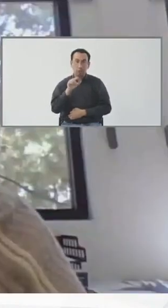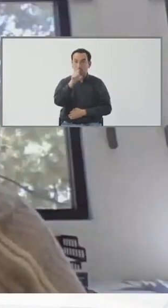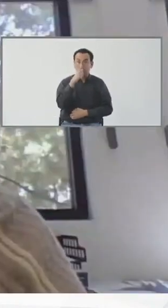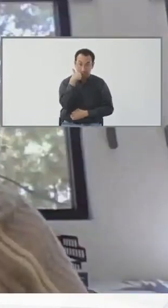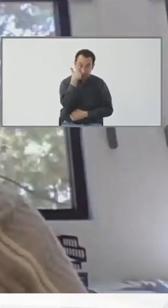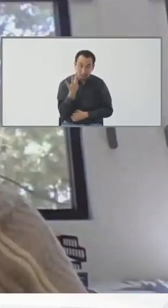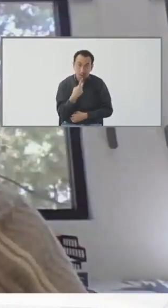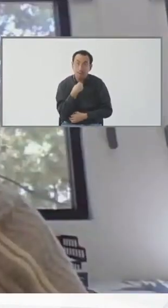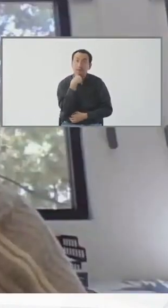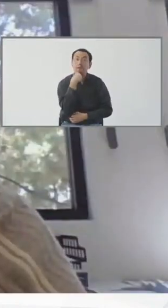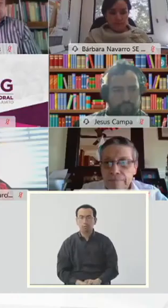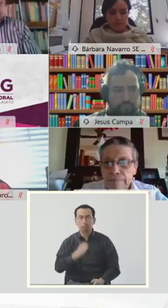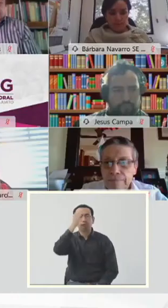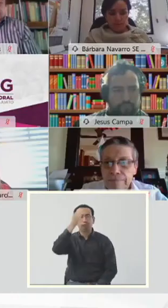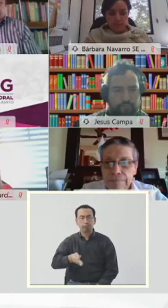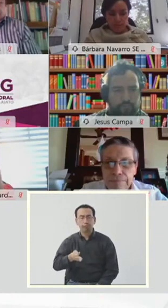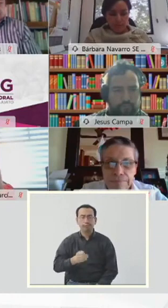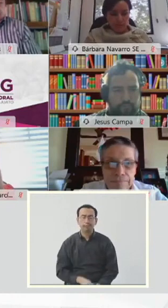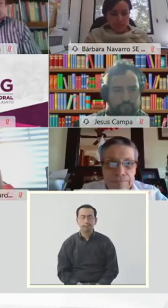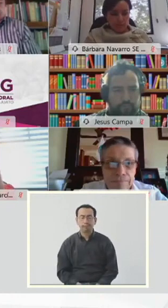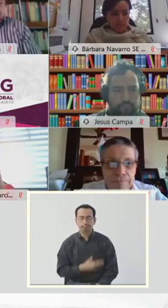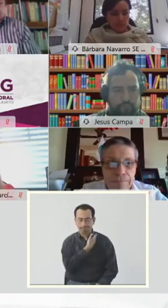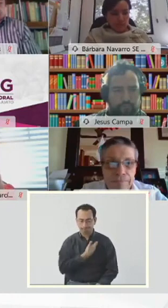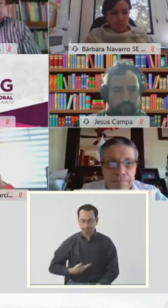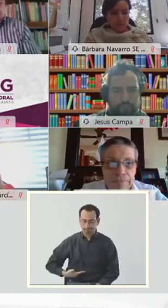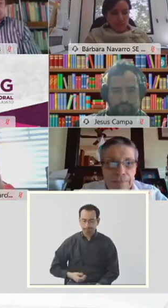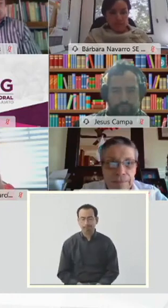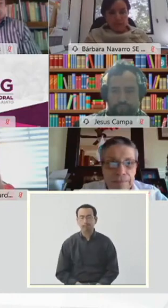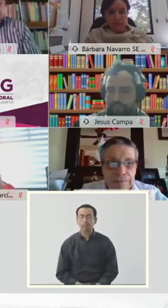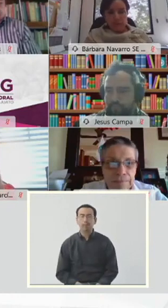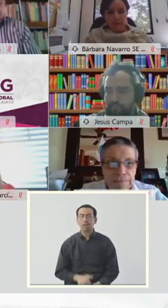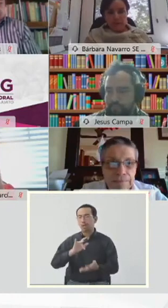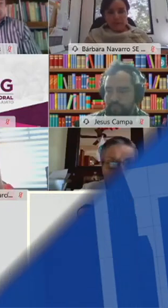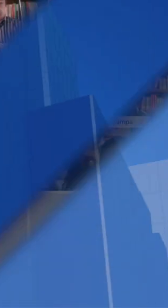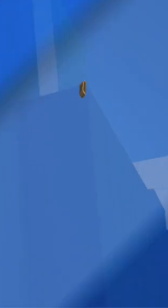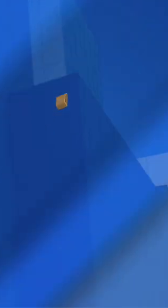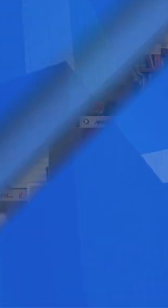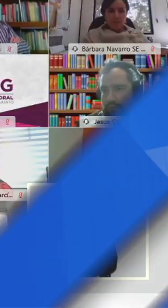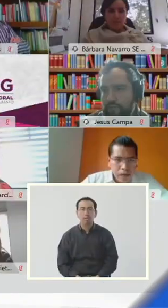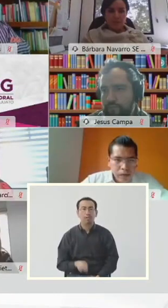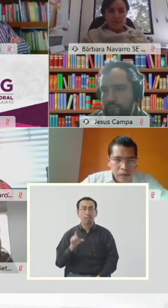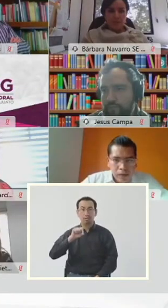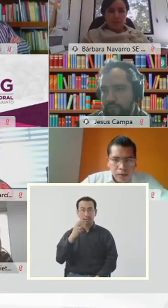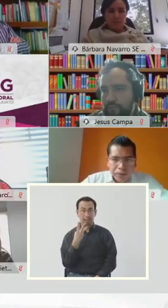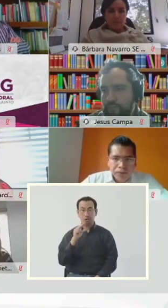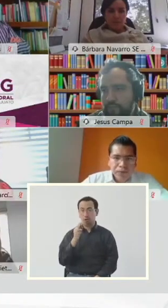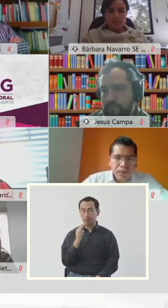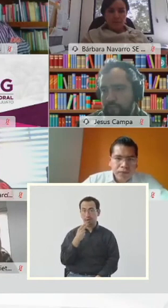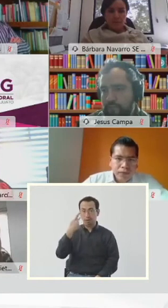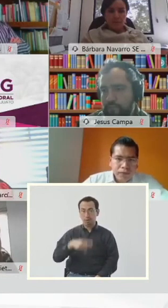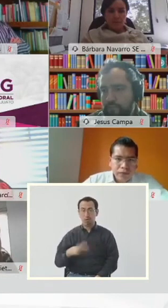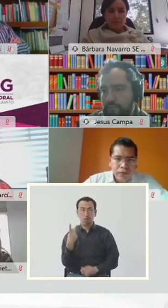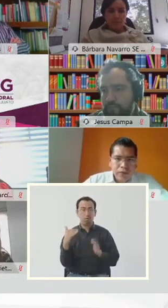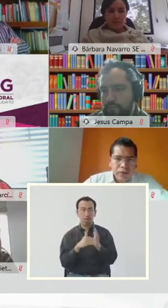para presentar la carta de intención deban de ser básicos, lógicos y por etapas, por mencionar algunos. El 23 de noviembre de